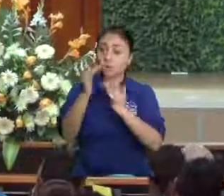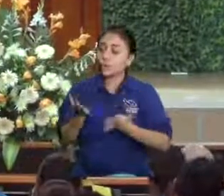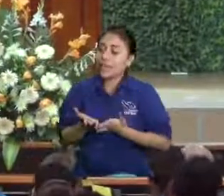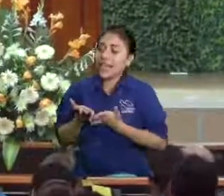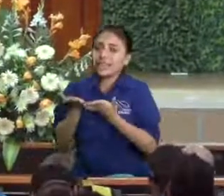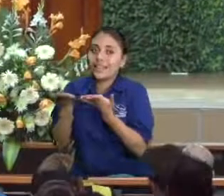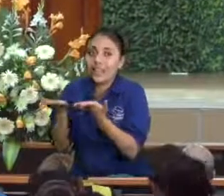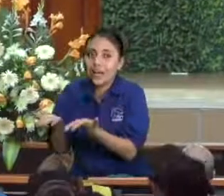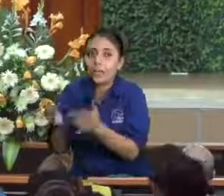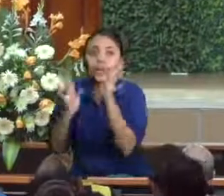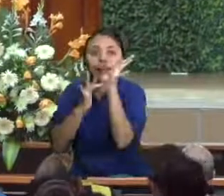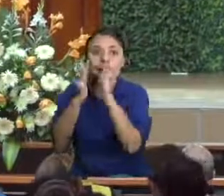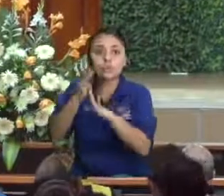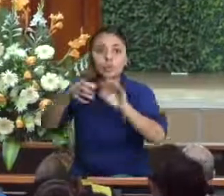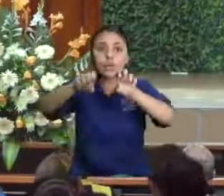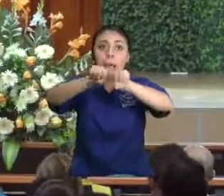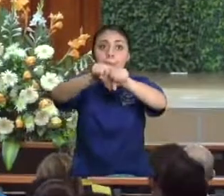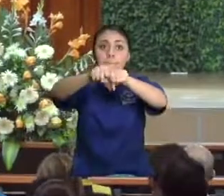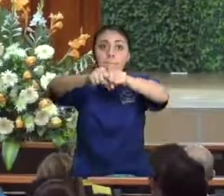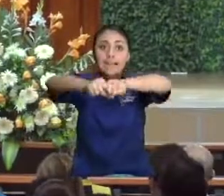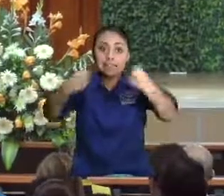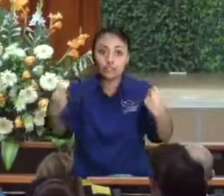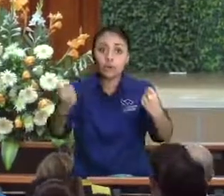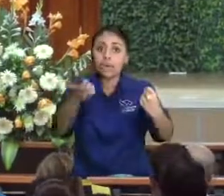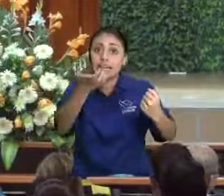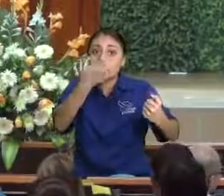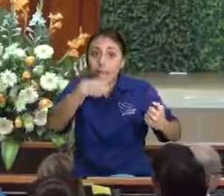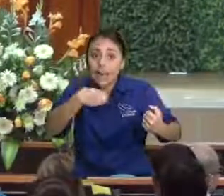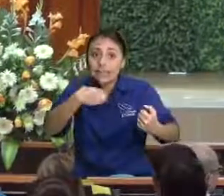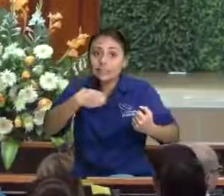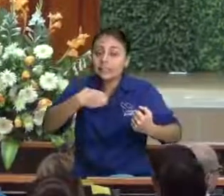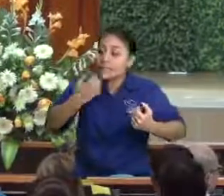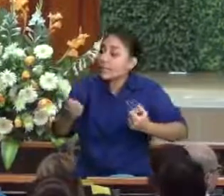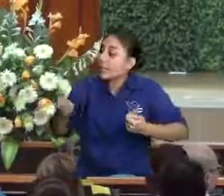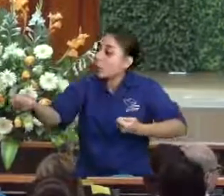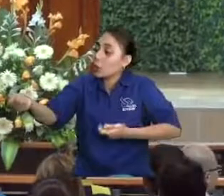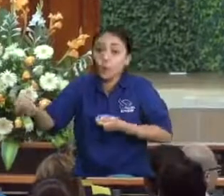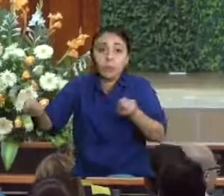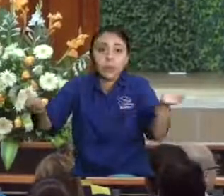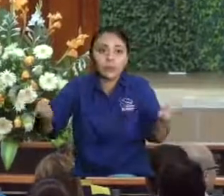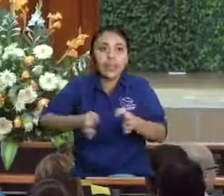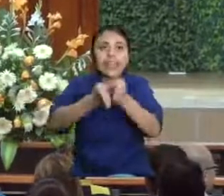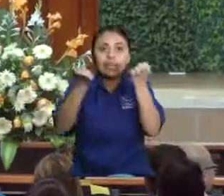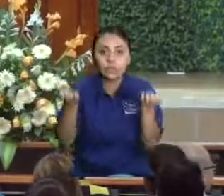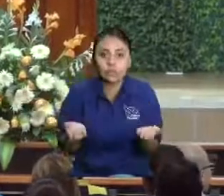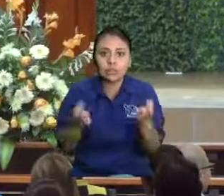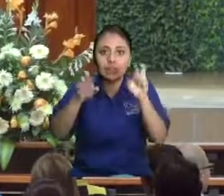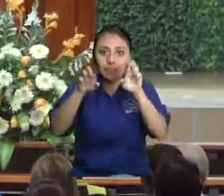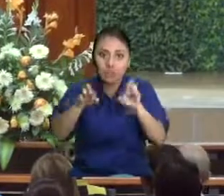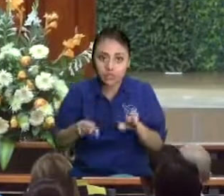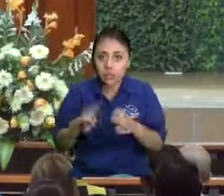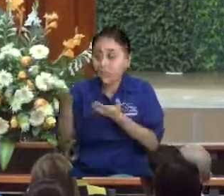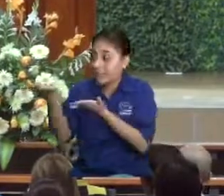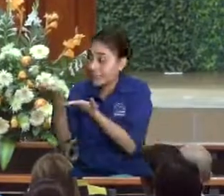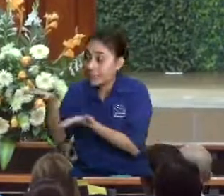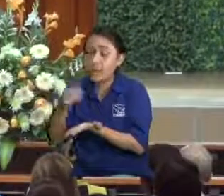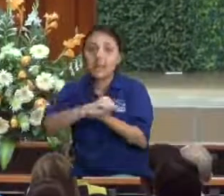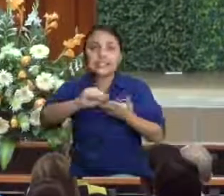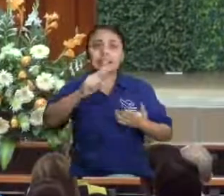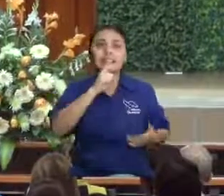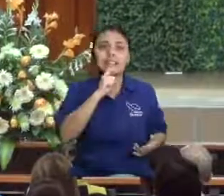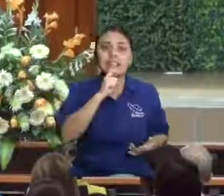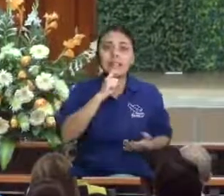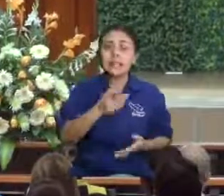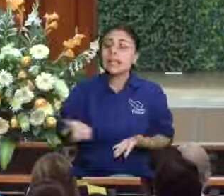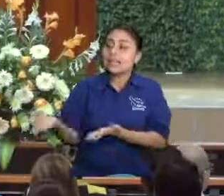él partió el pan y él lo repartió. Entonces el que lleva la bandeja y el que lleva la canasta, le están dando el